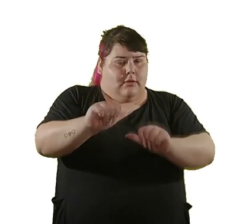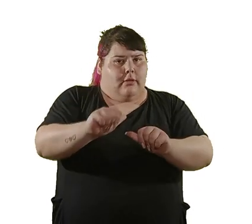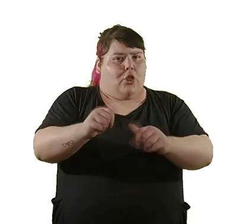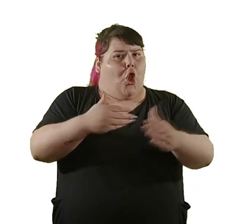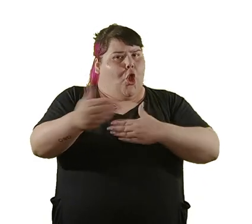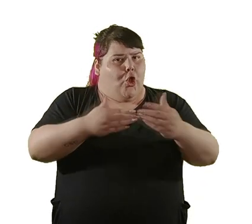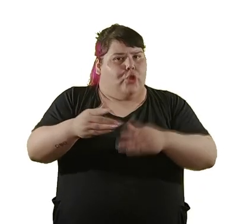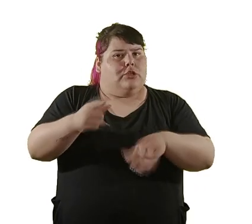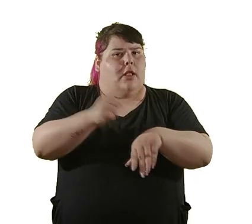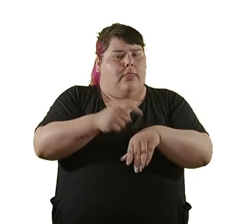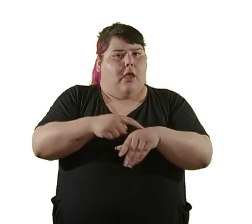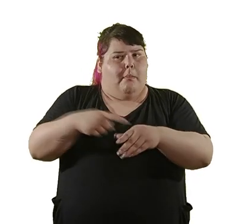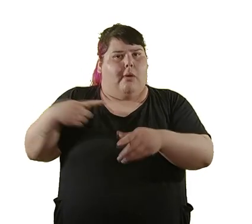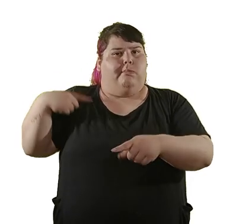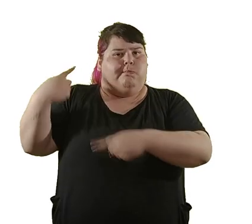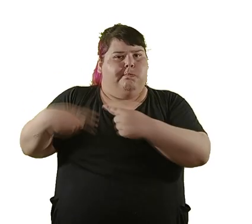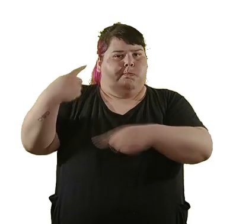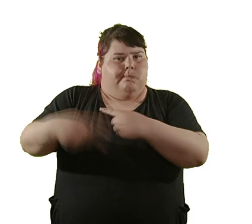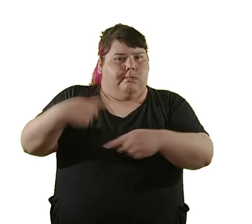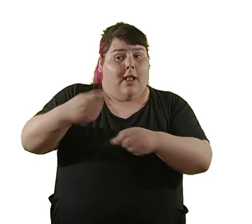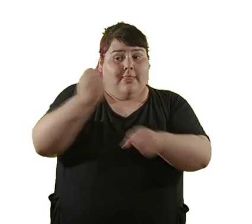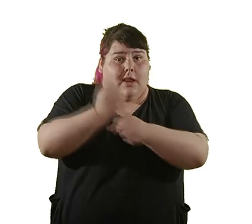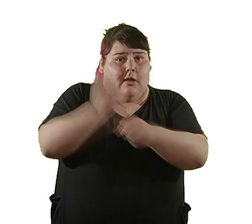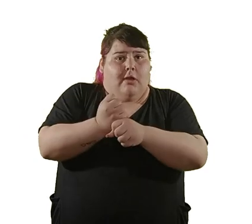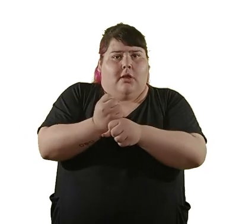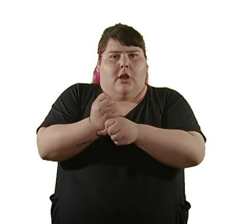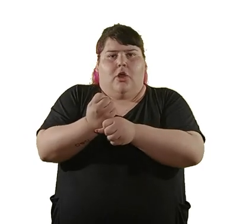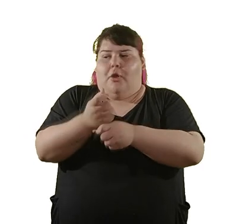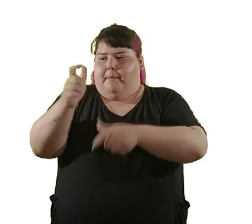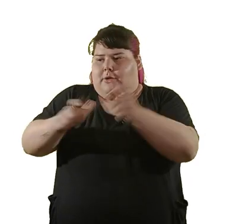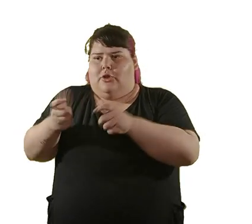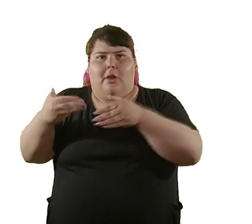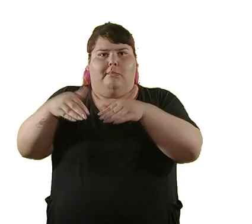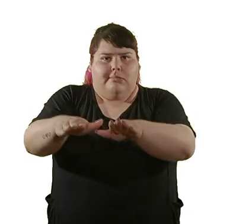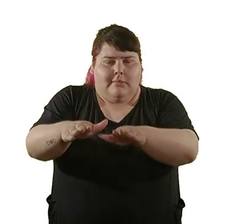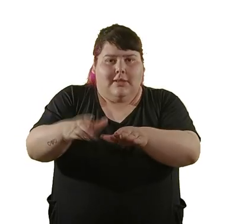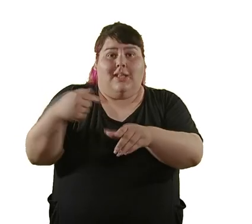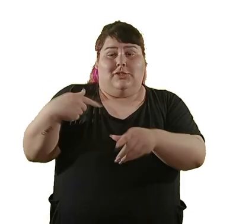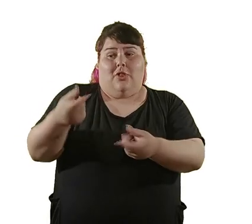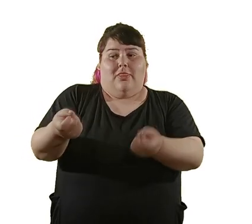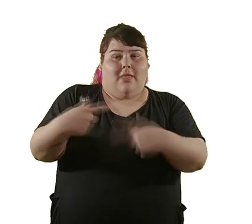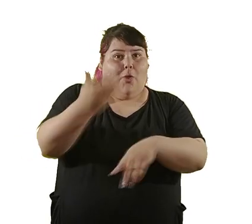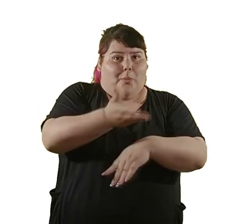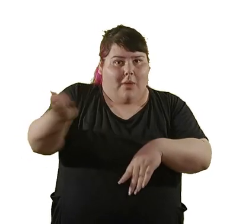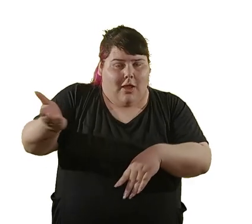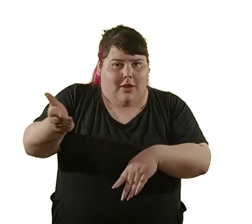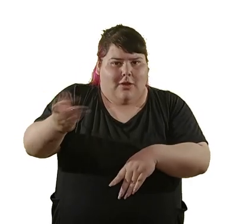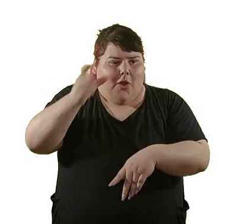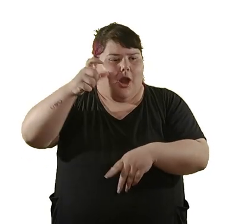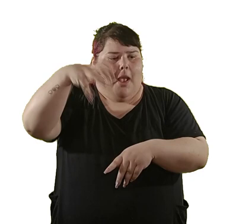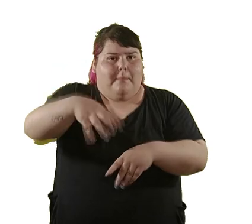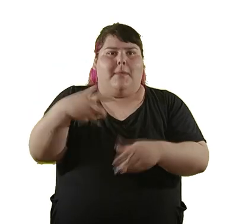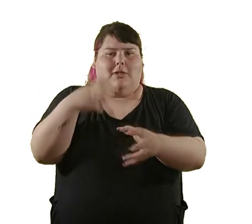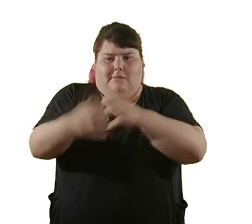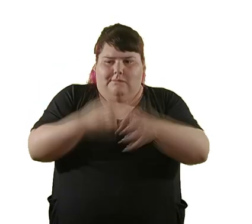tiempo y además en simultáneo hay un montón de personas trabajando. Todo eso lo vuelve mucho más humano, lo vuelve una empresa exitosísima humana, pero humana